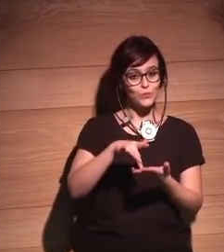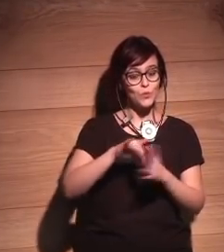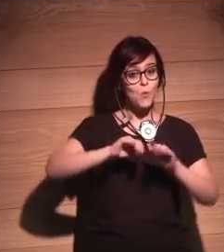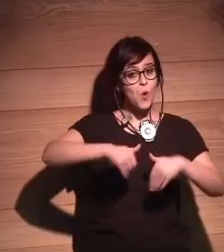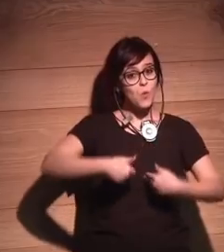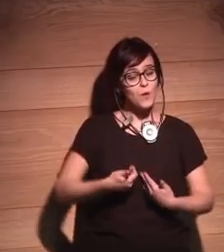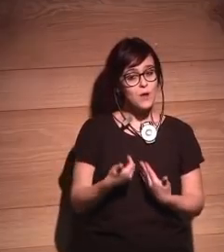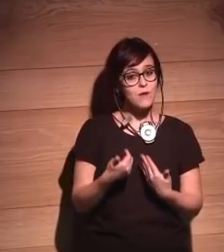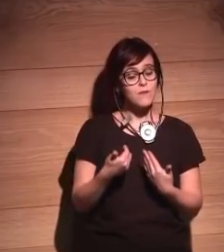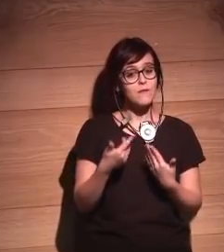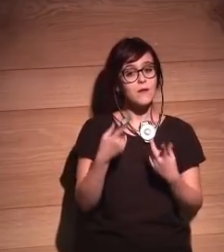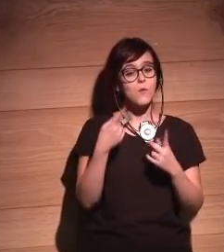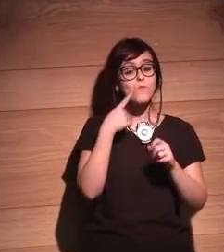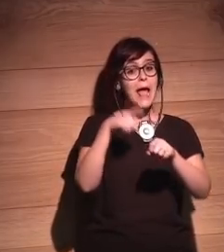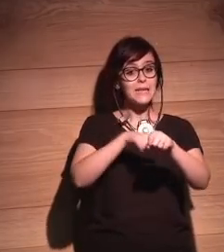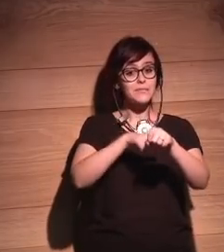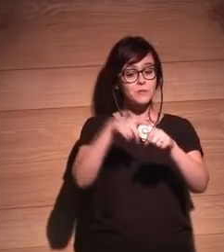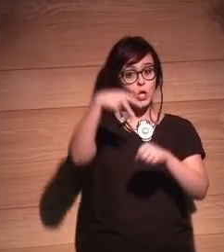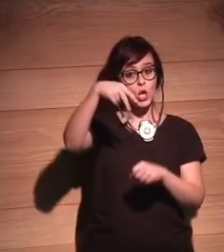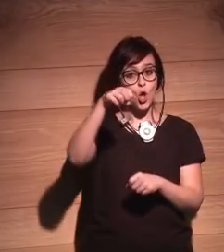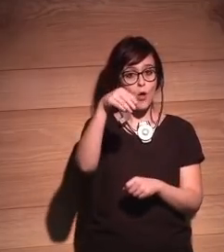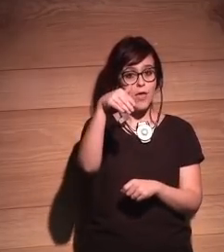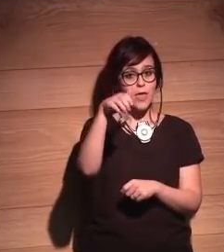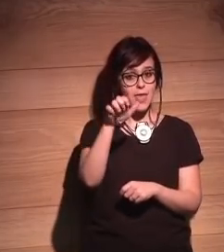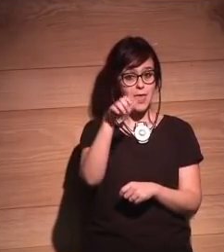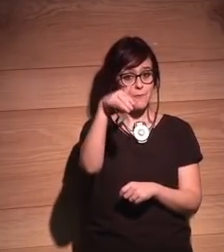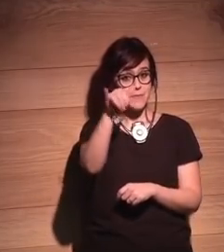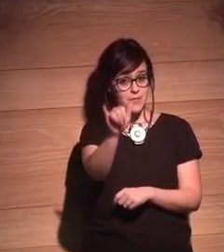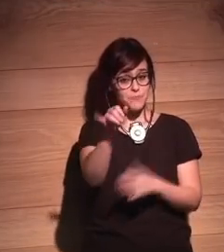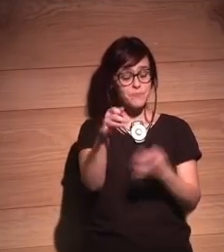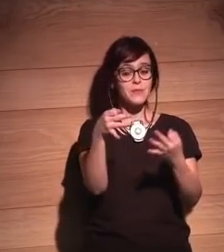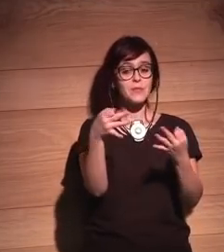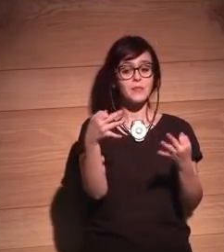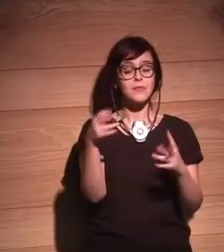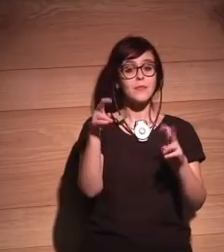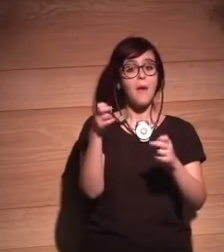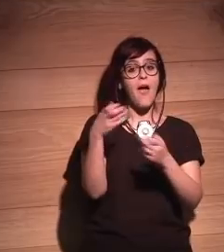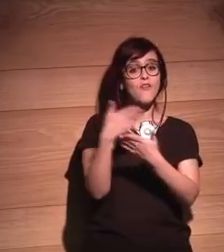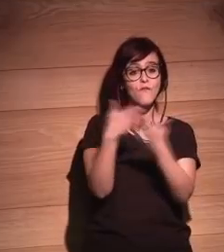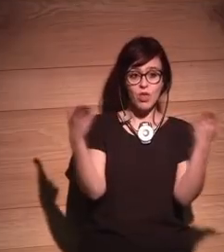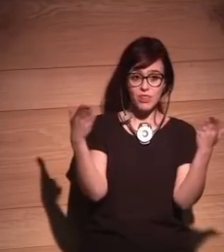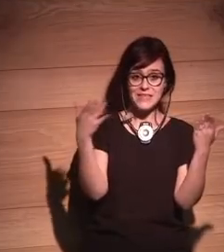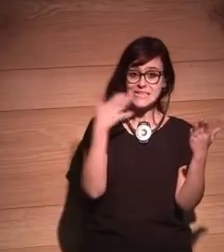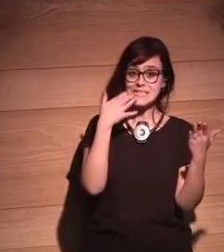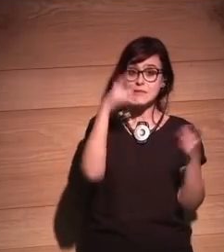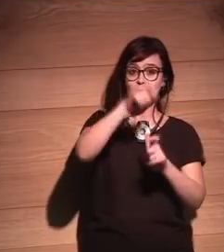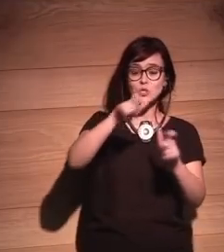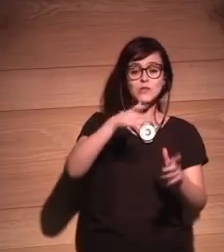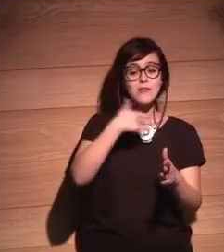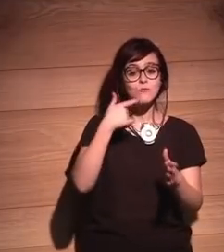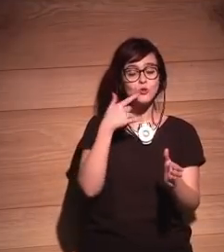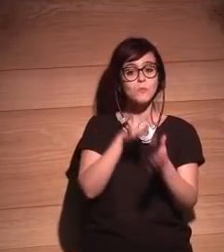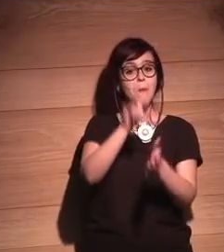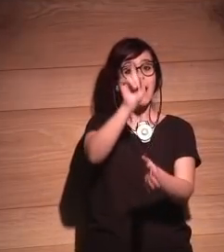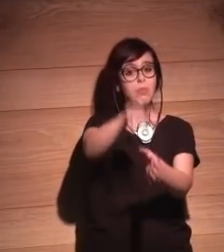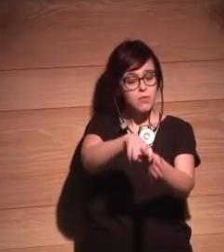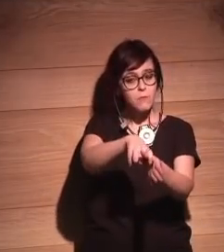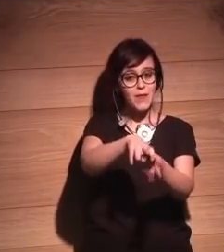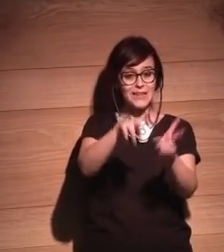a un aspecto que mencionó Noemí en torno a la confianza. Si queremos que la gente participe,